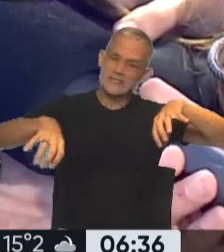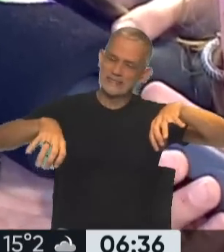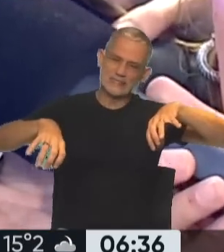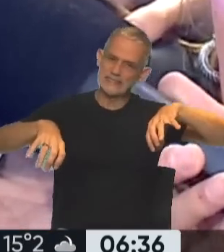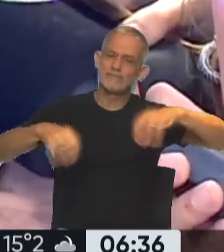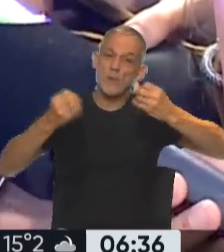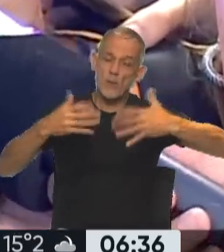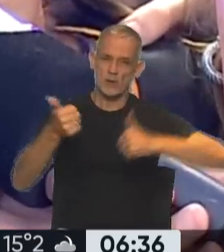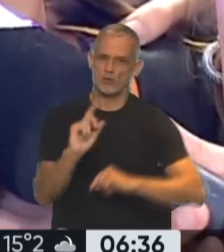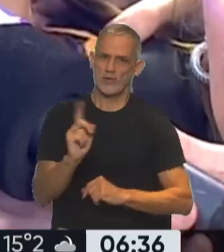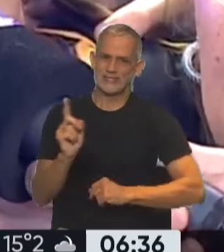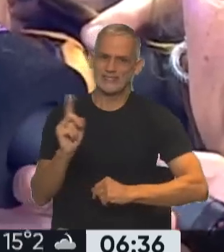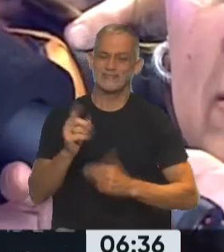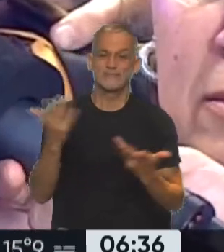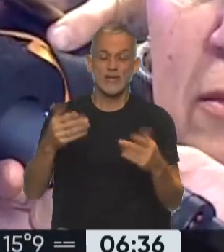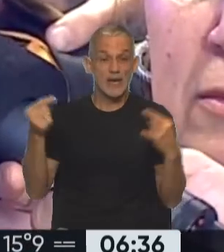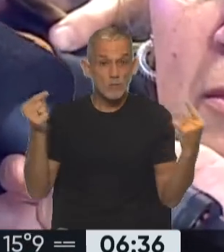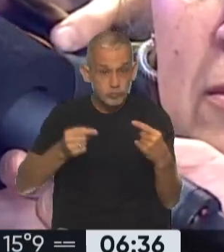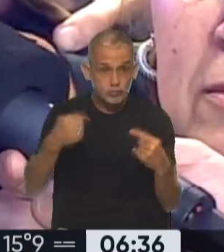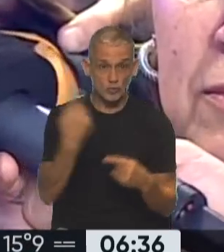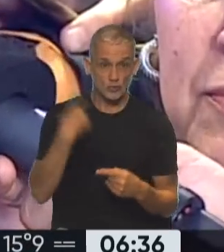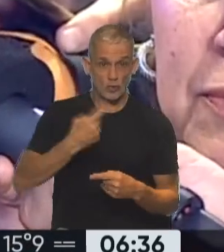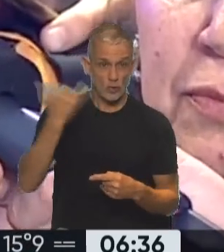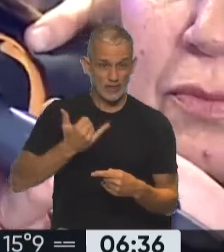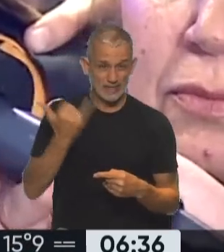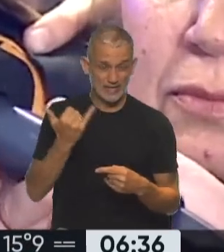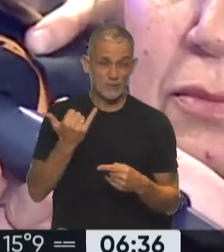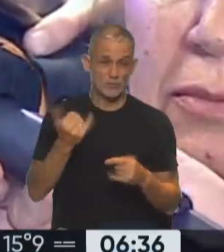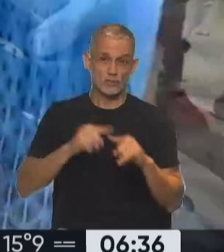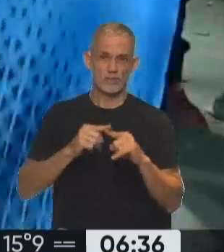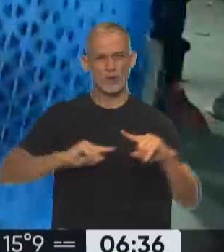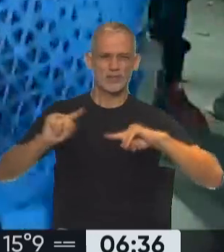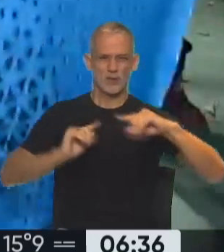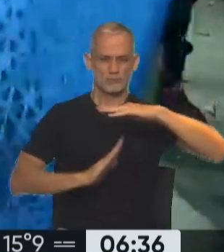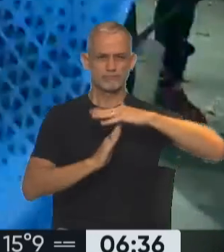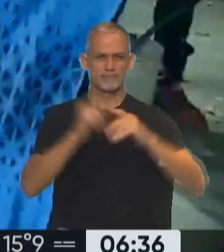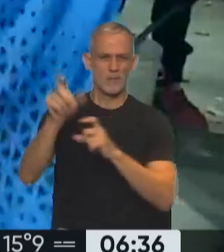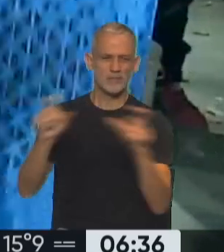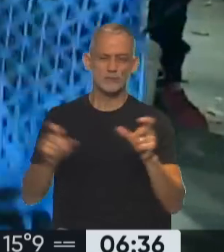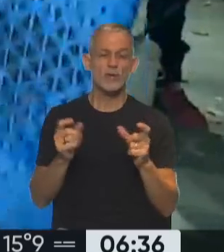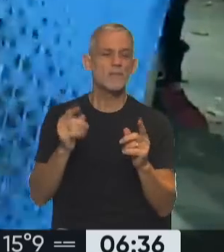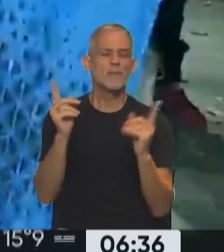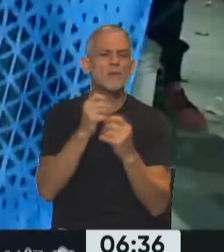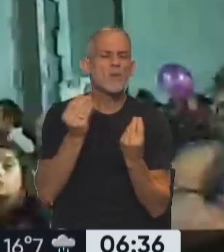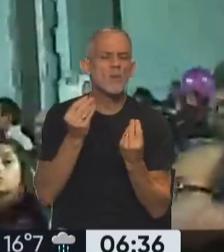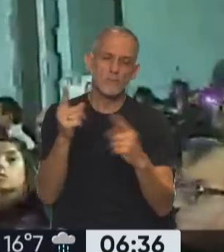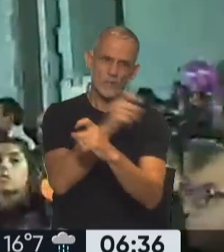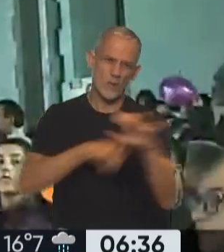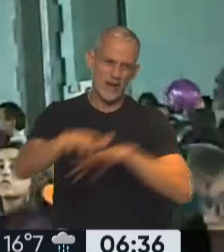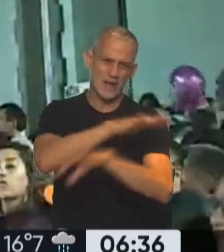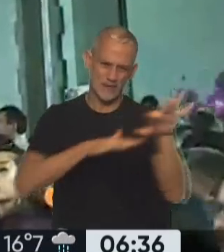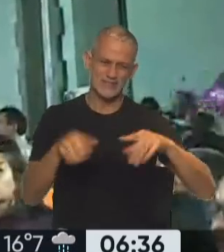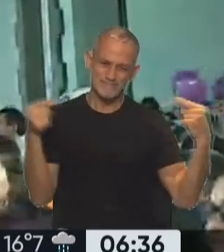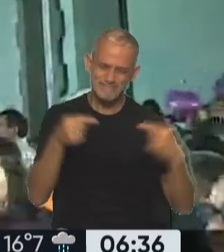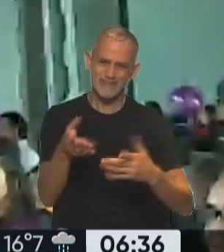los verdaderos enemigos que tenemos la clase dirigencial y los ciudadanos son los problemas. ¿Cuál es su reflexión, el